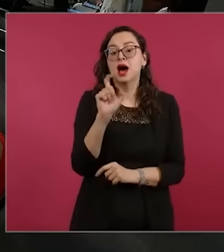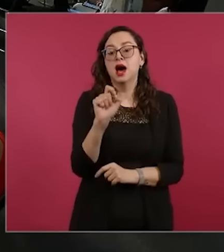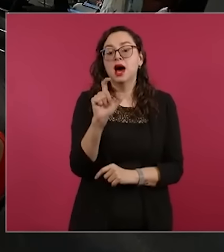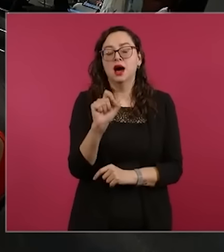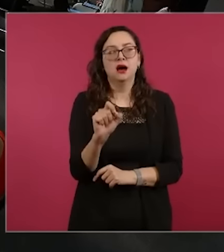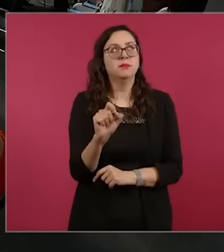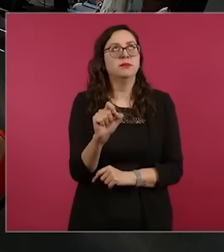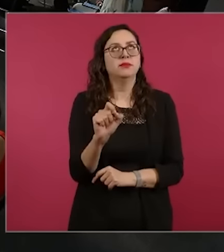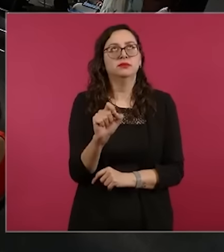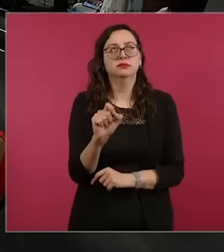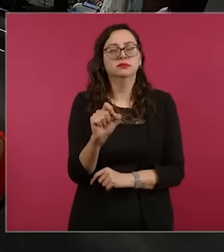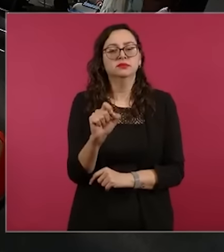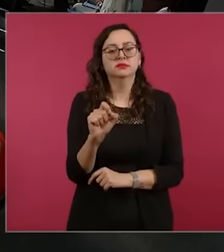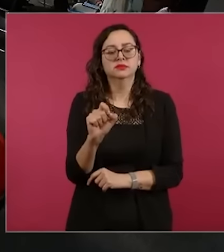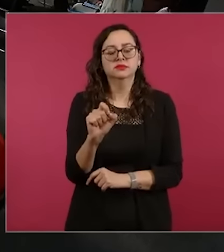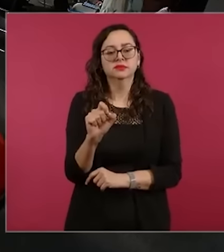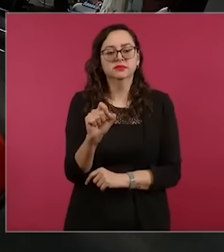20.